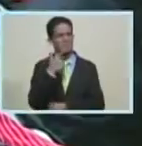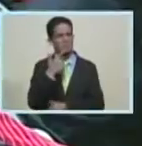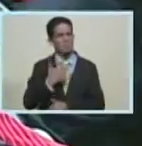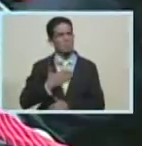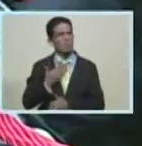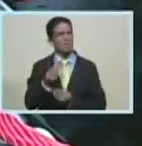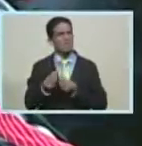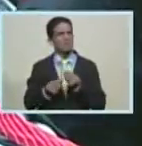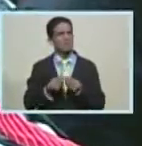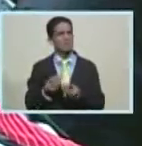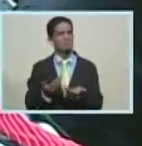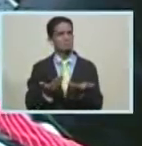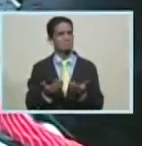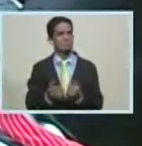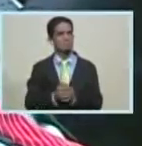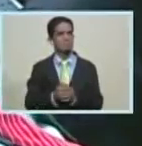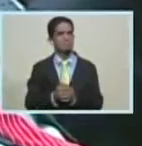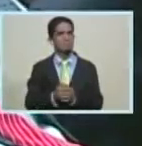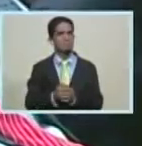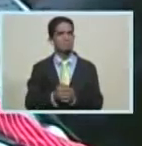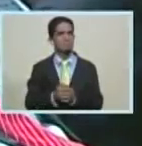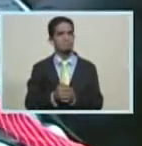tener?